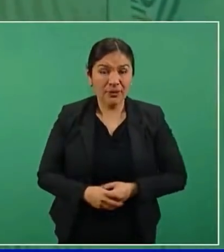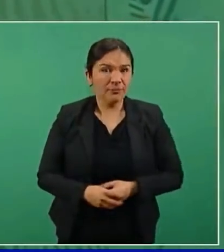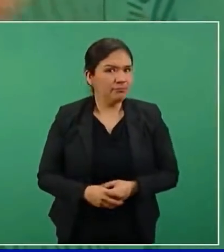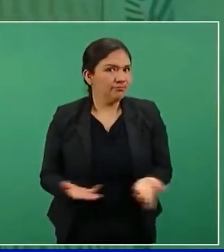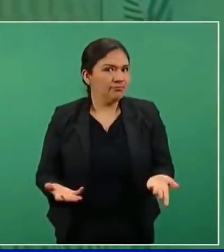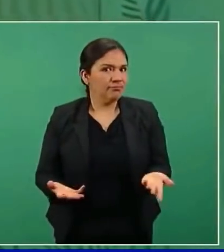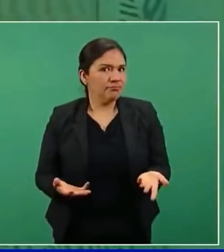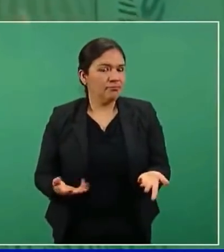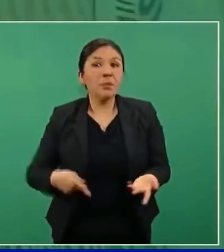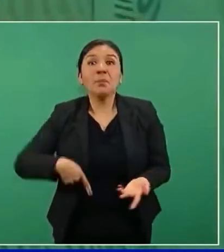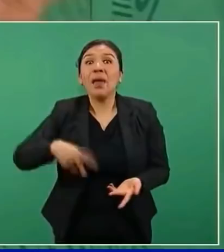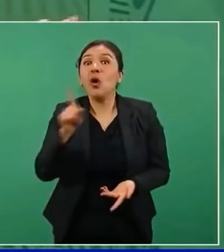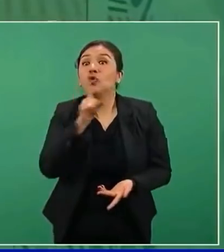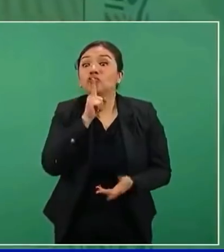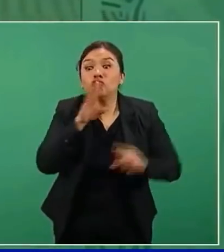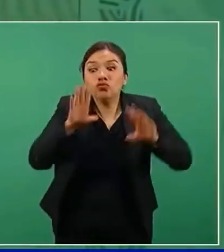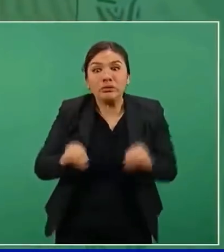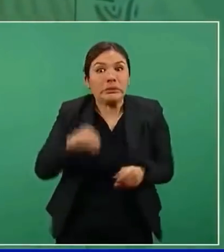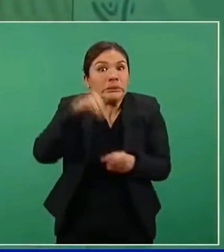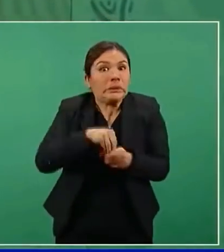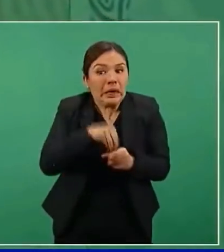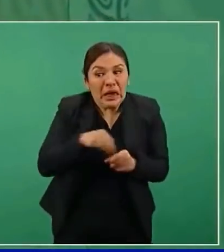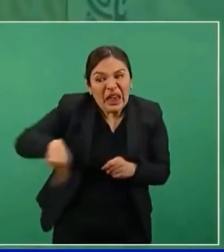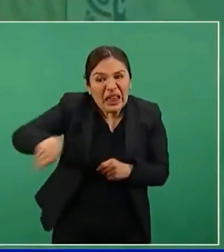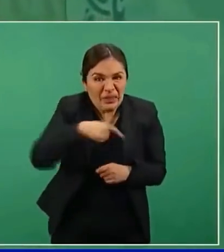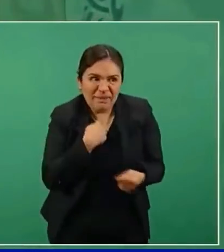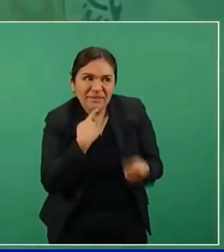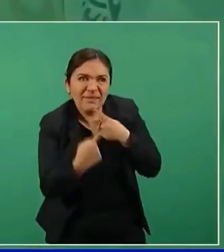Pero nadie se va a enterar, además.